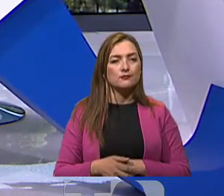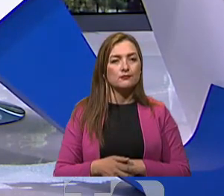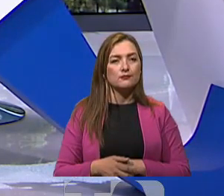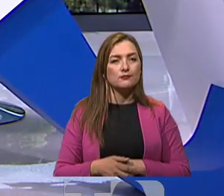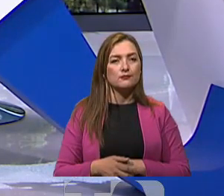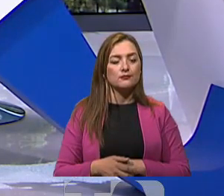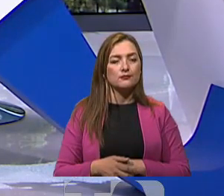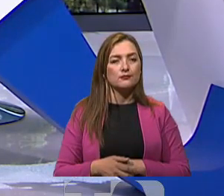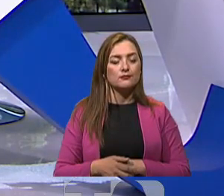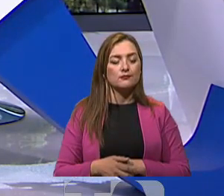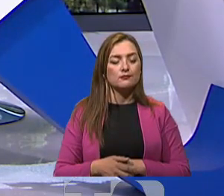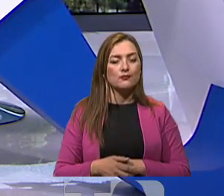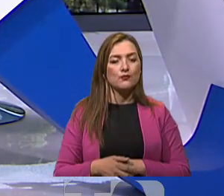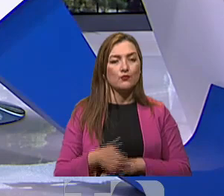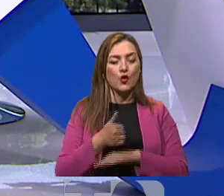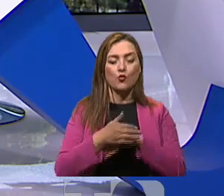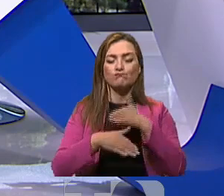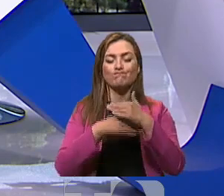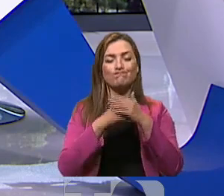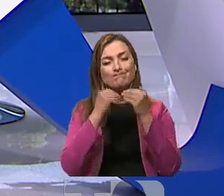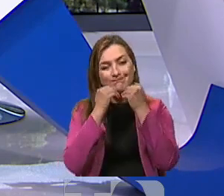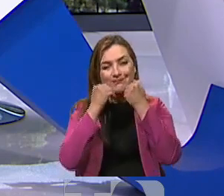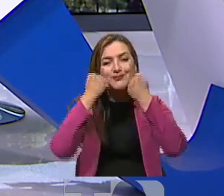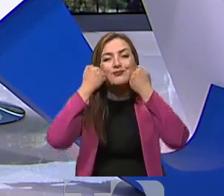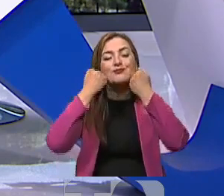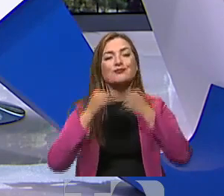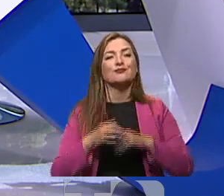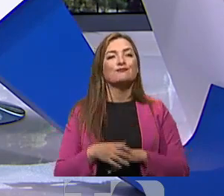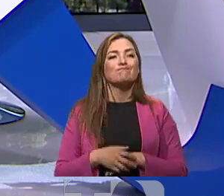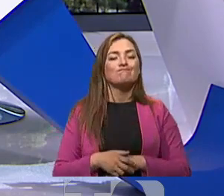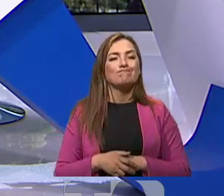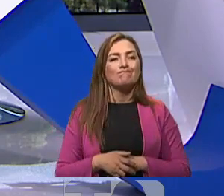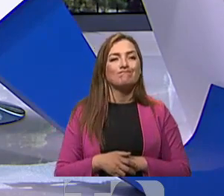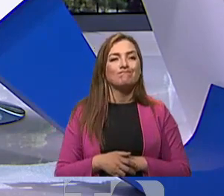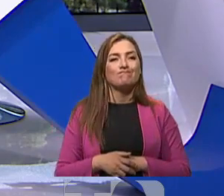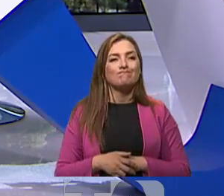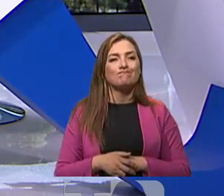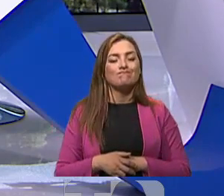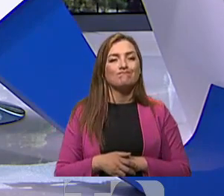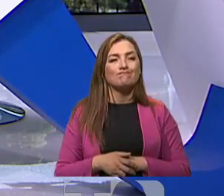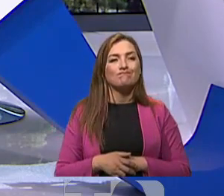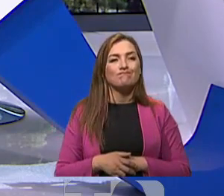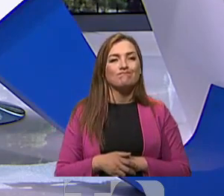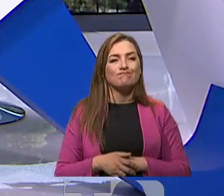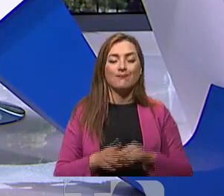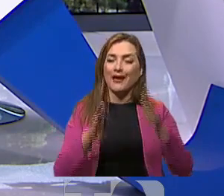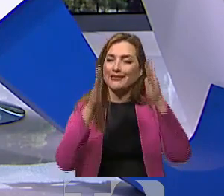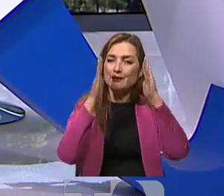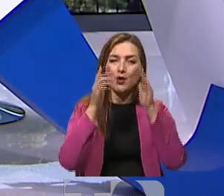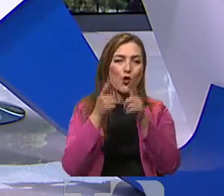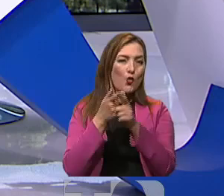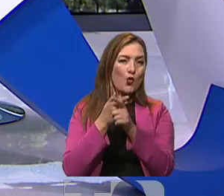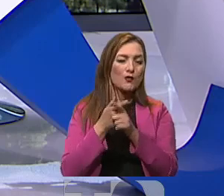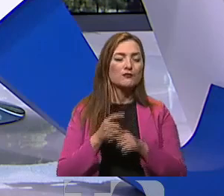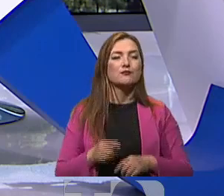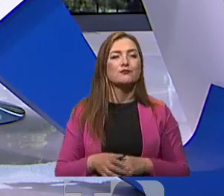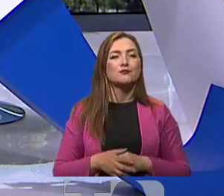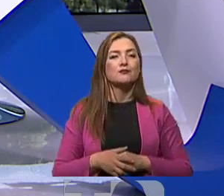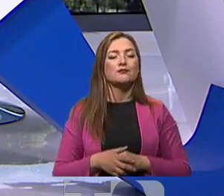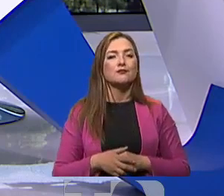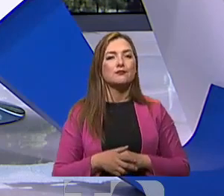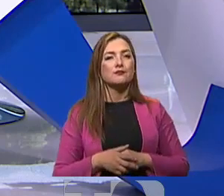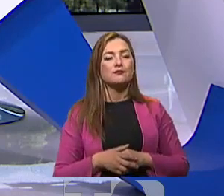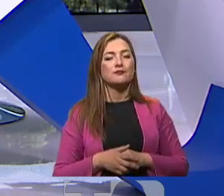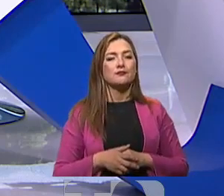autoridades, amigas, queridas, con todo el cariño del caso, eso hay que atender, pero inmediatamente. Sobre